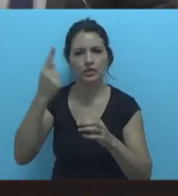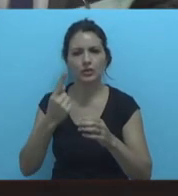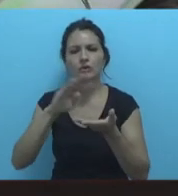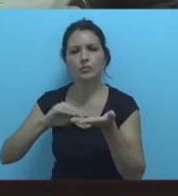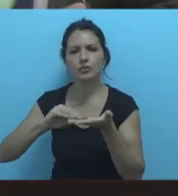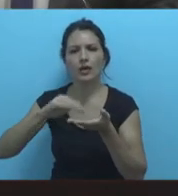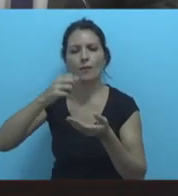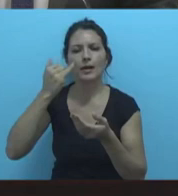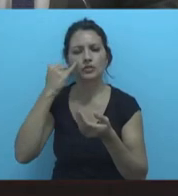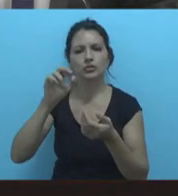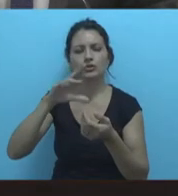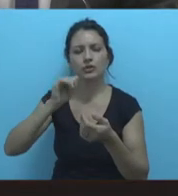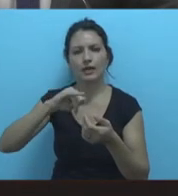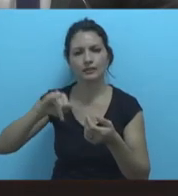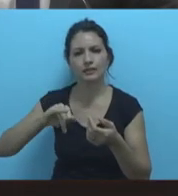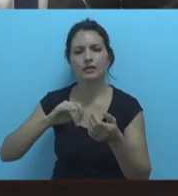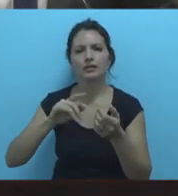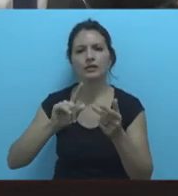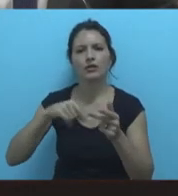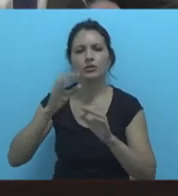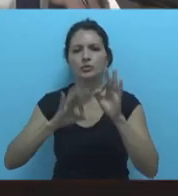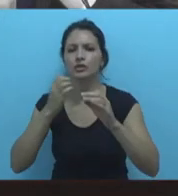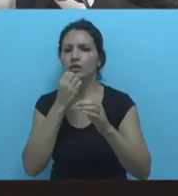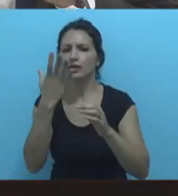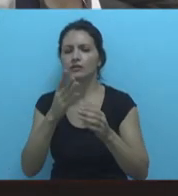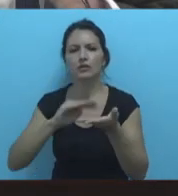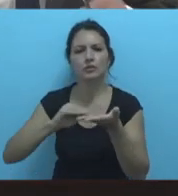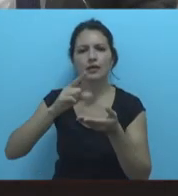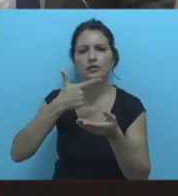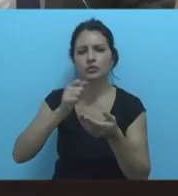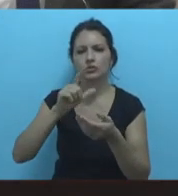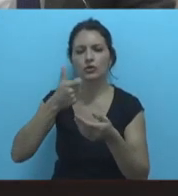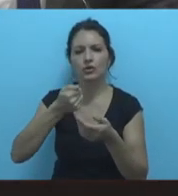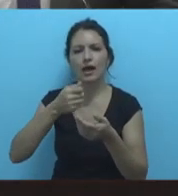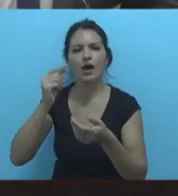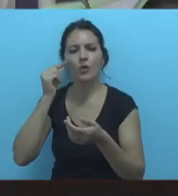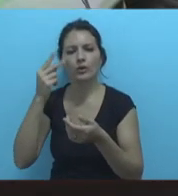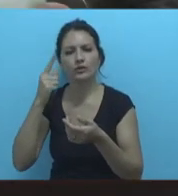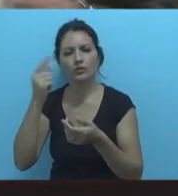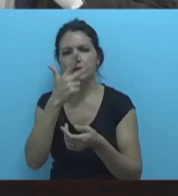42.281, del diputado Mayoraz. Proyecto de declaración, diputada Sola,